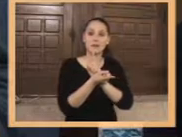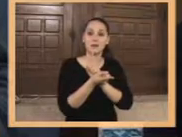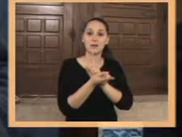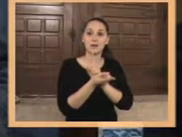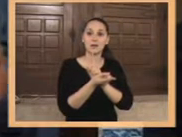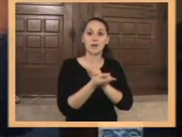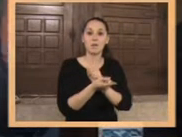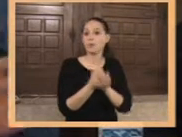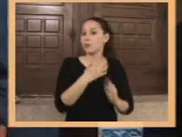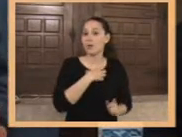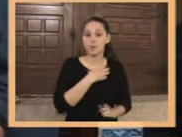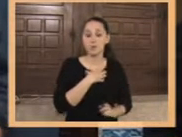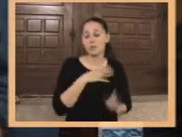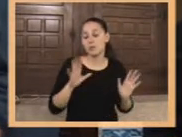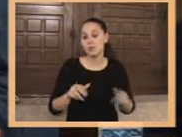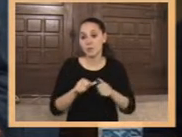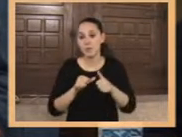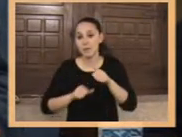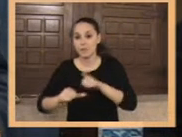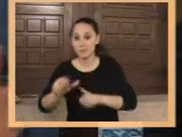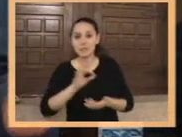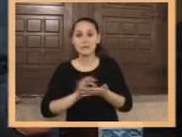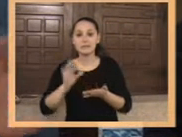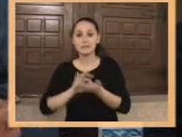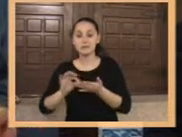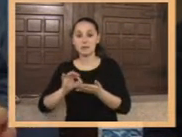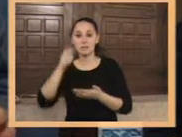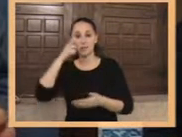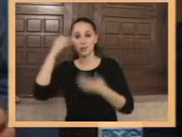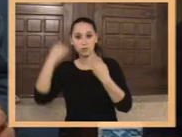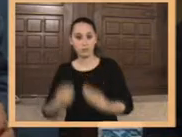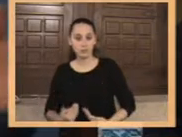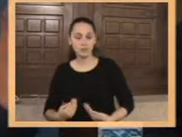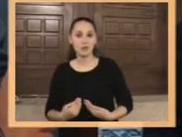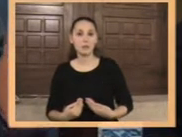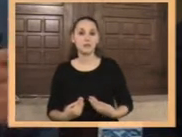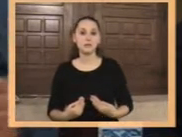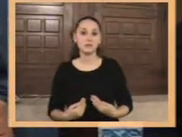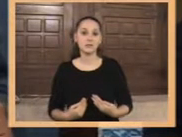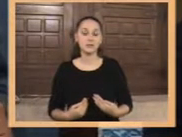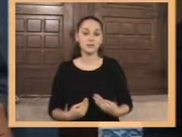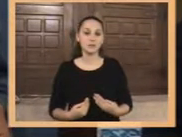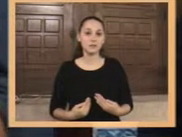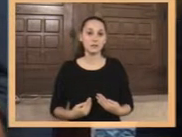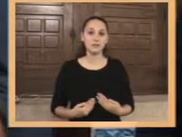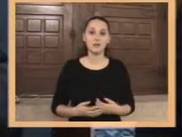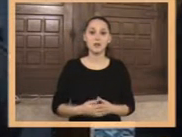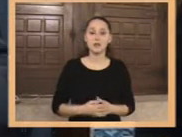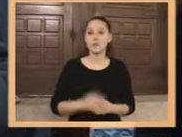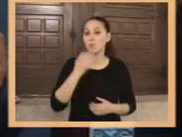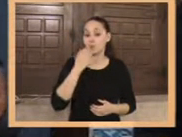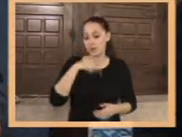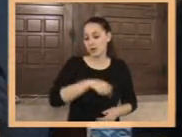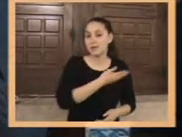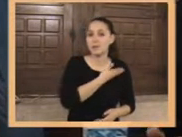partir de ahí, considerar los servicios sanitarios que se ofrecen en los establecimientos sanitarios que hay, en este caso, en Plasencia,